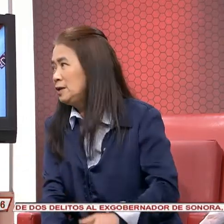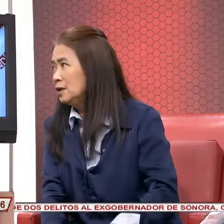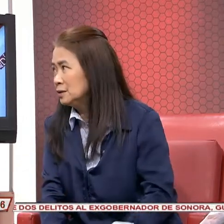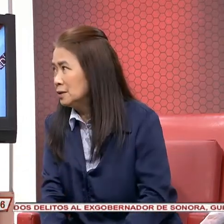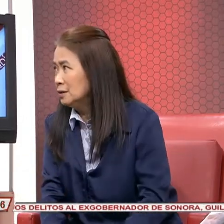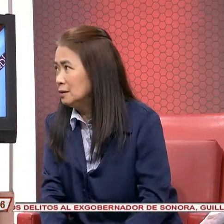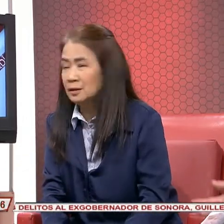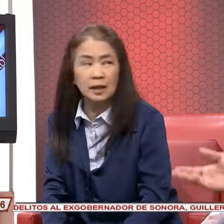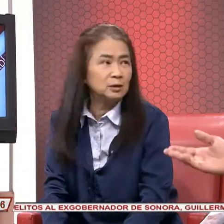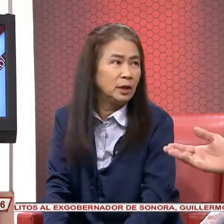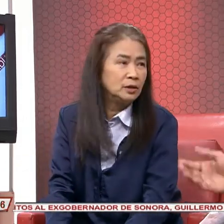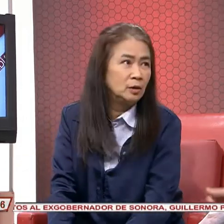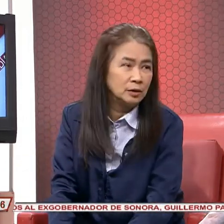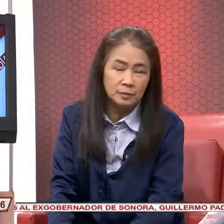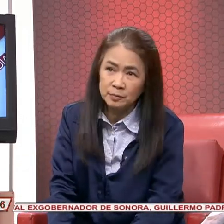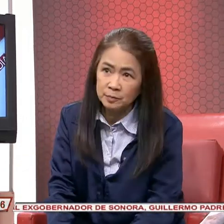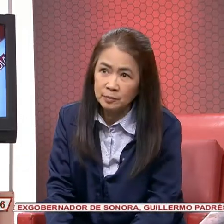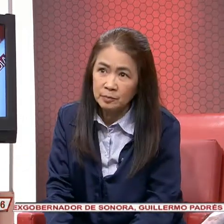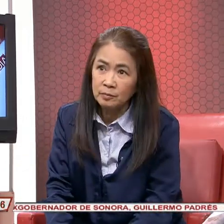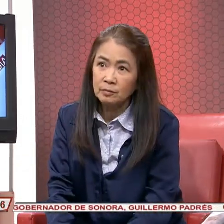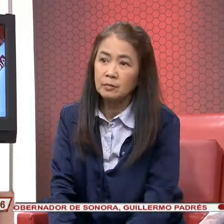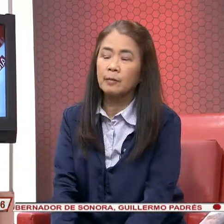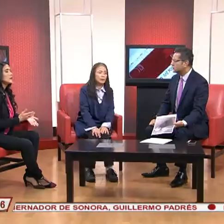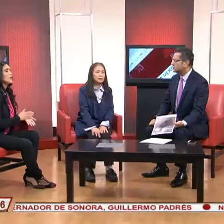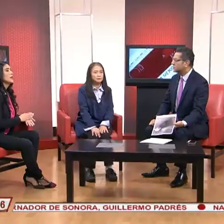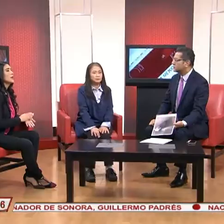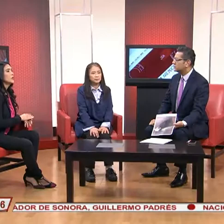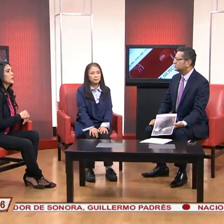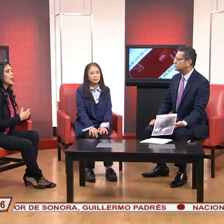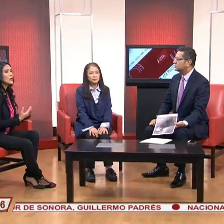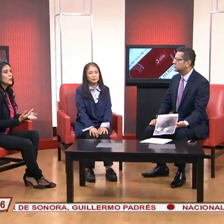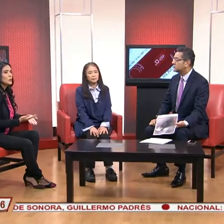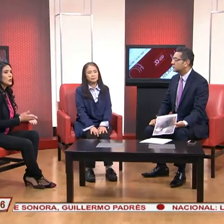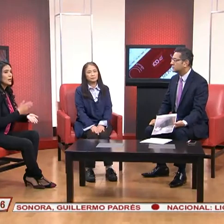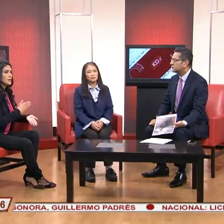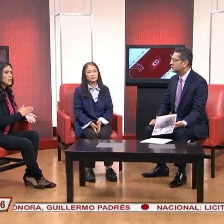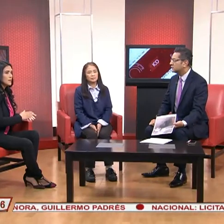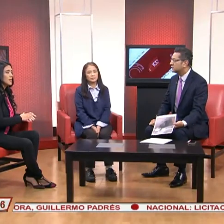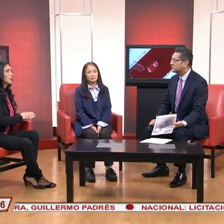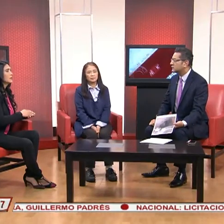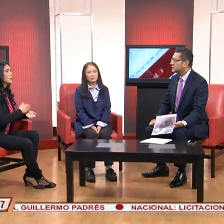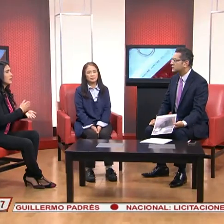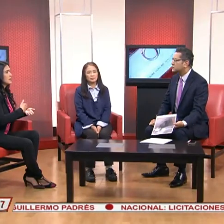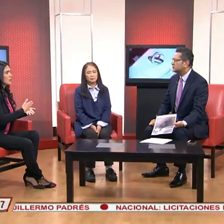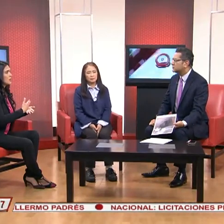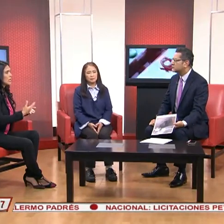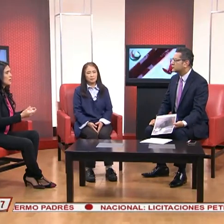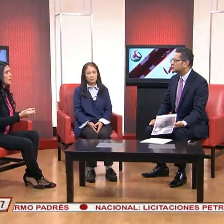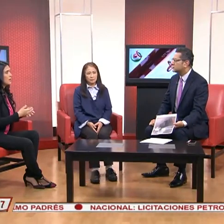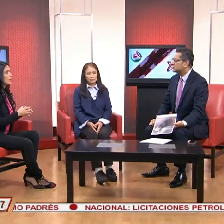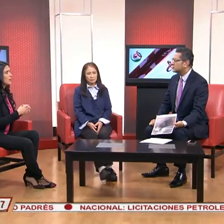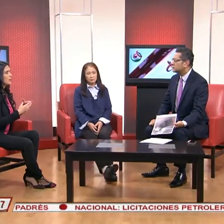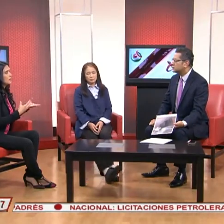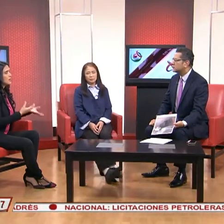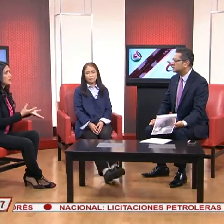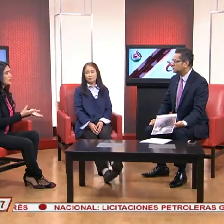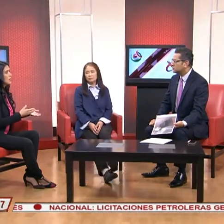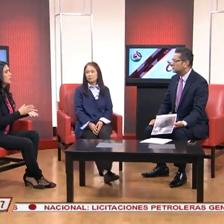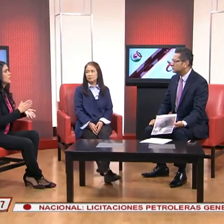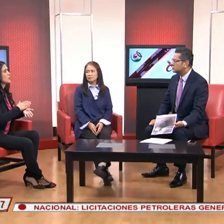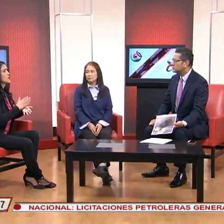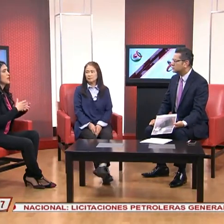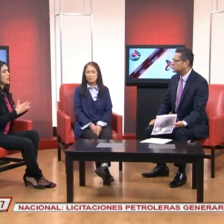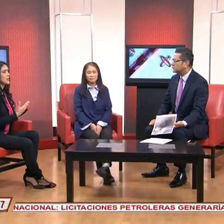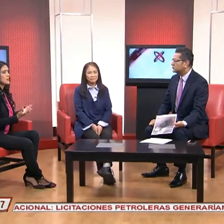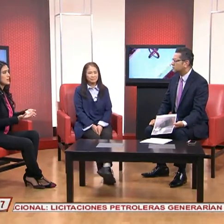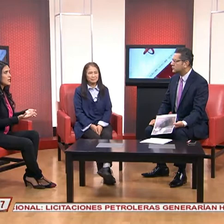to maintenance. That's my goal. La idea es que uno va a la acupuntura cada semana para hasta mejorar el